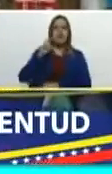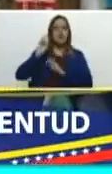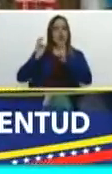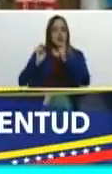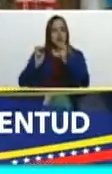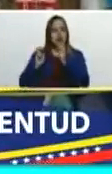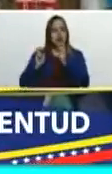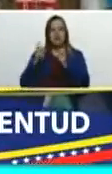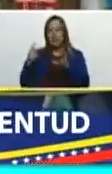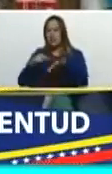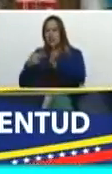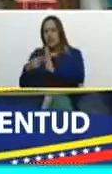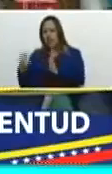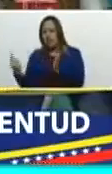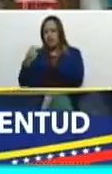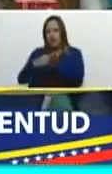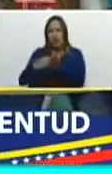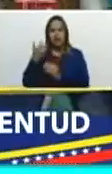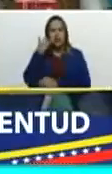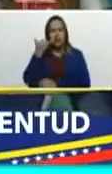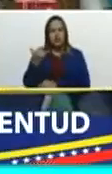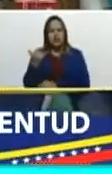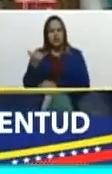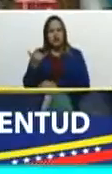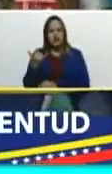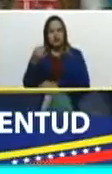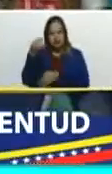¿Cómo es ese tema en la recarga? Cuéntamelo.